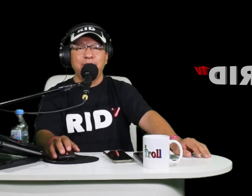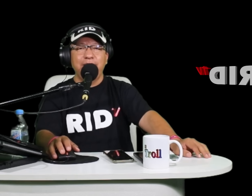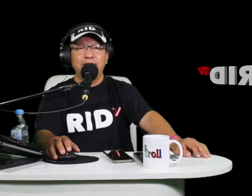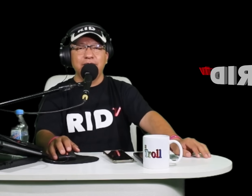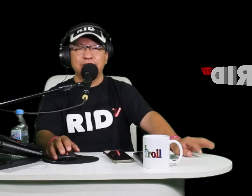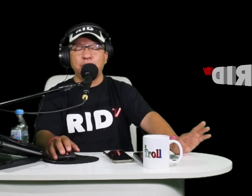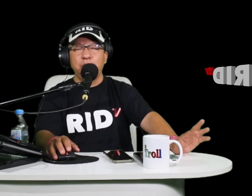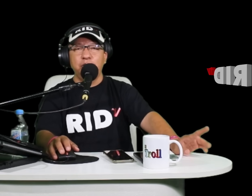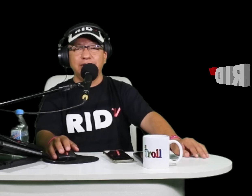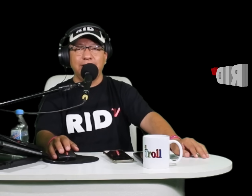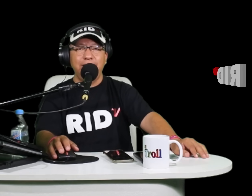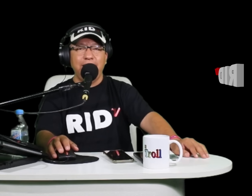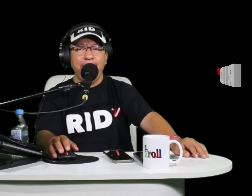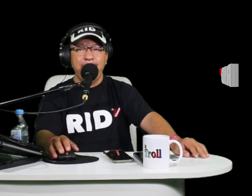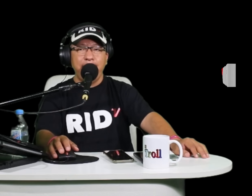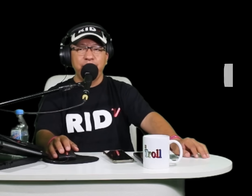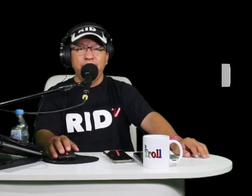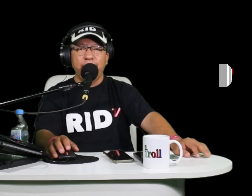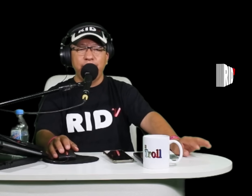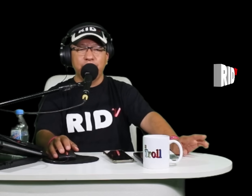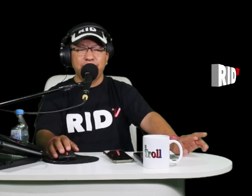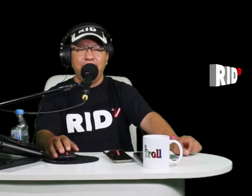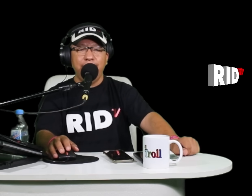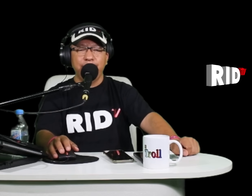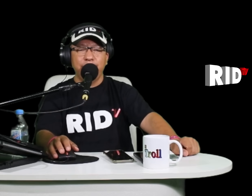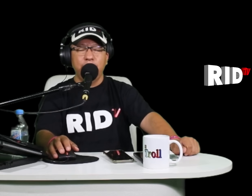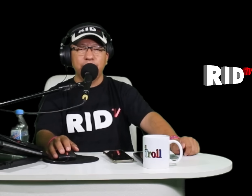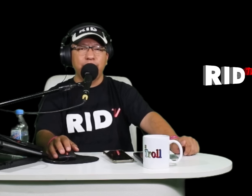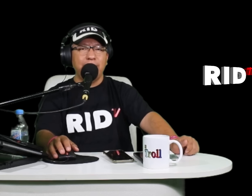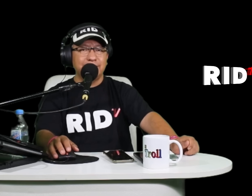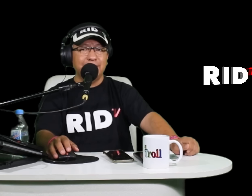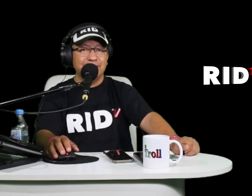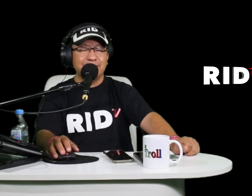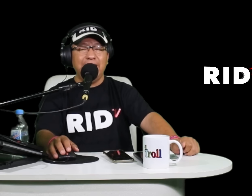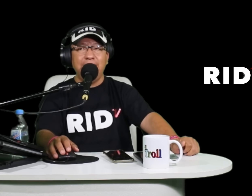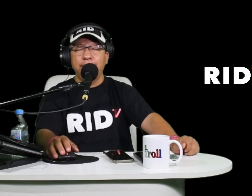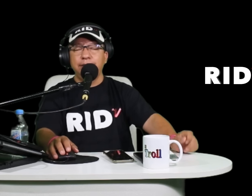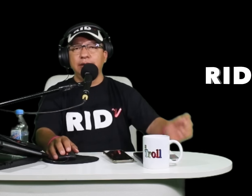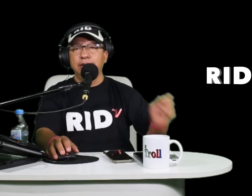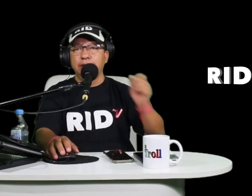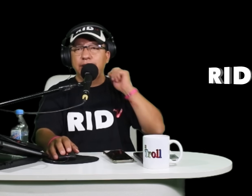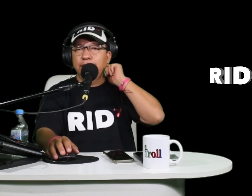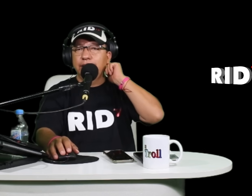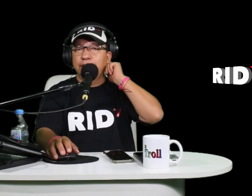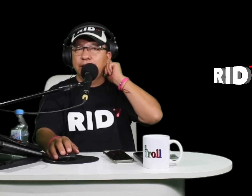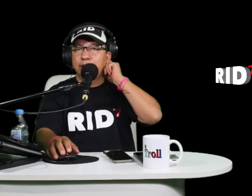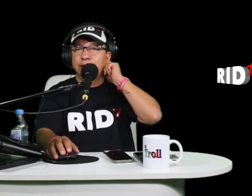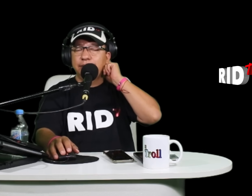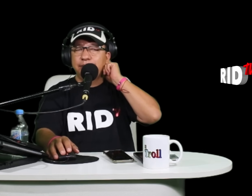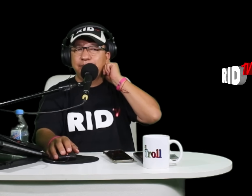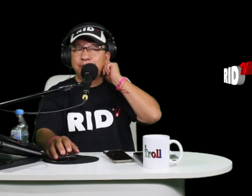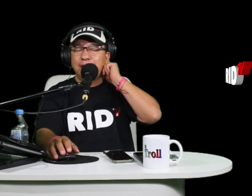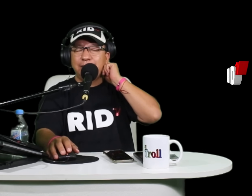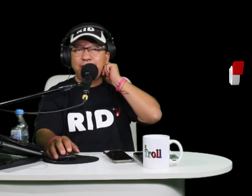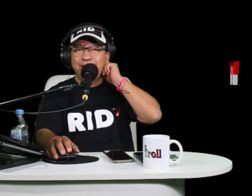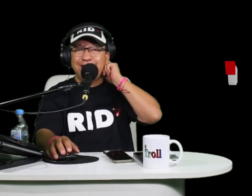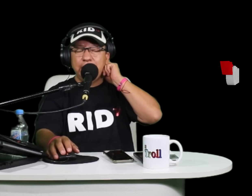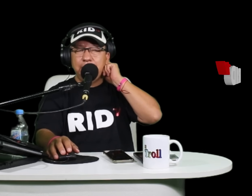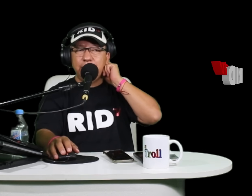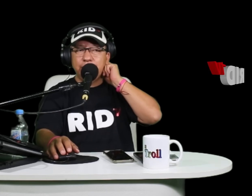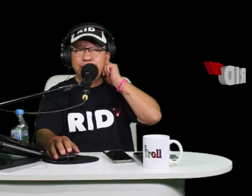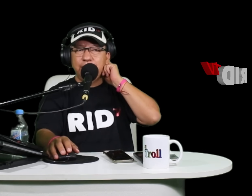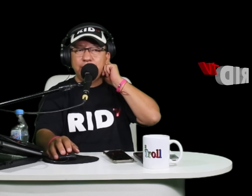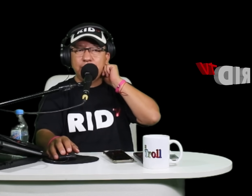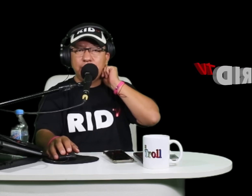Troll bienvenidos estuvimos de gira fuimos a dos ciudades de tlazcala eh la verdad Fue